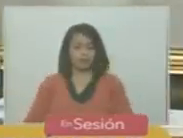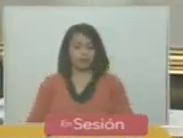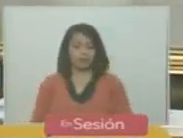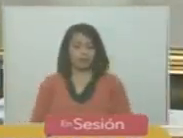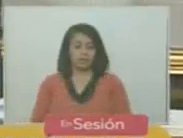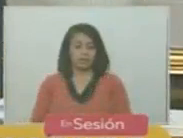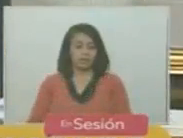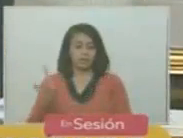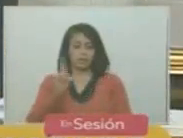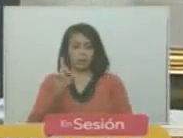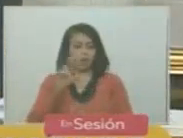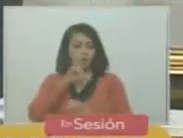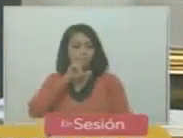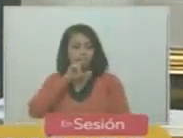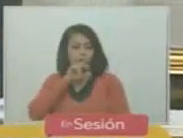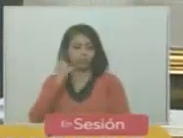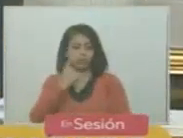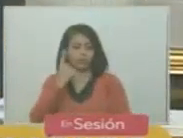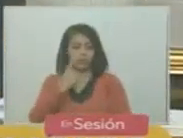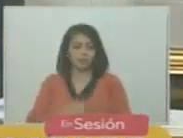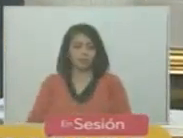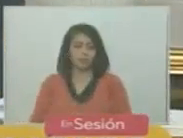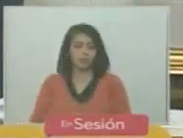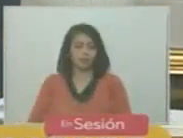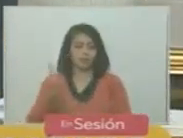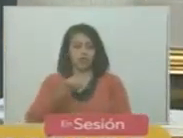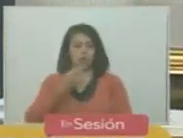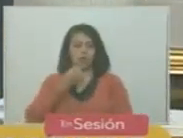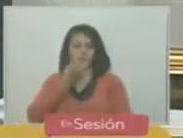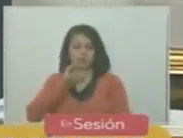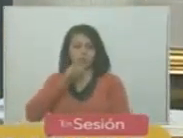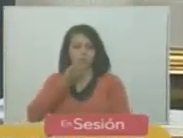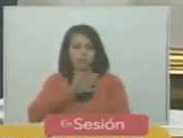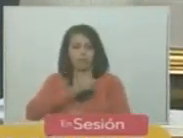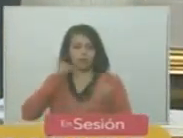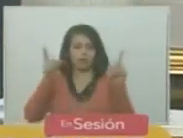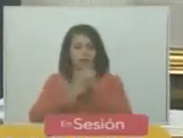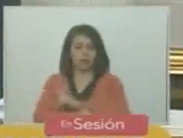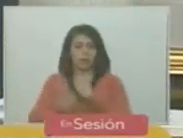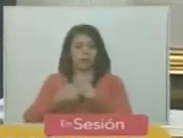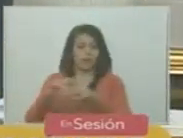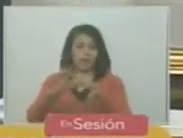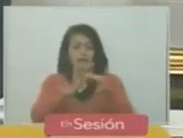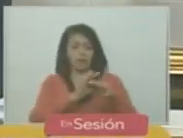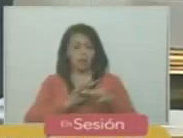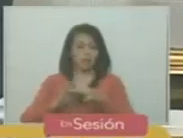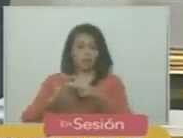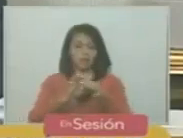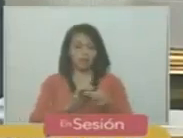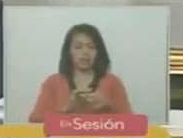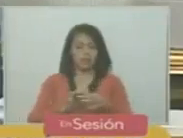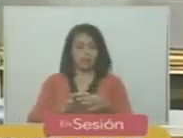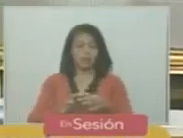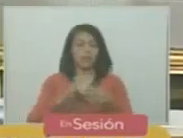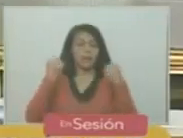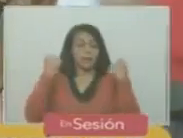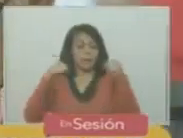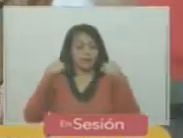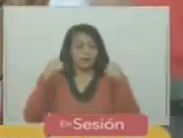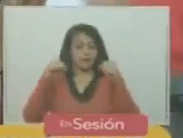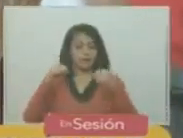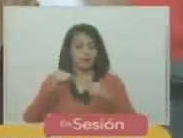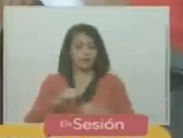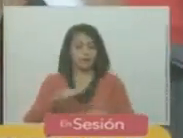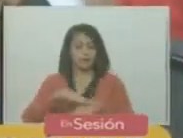no hablada, no vociferada, no convertida en consigna, la unidad practicada